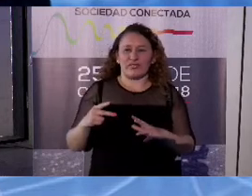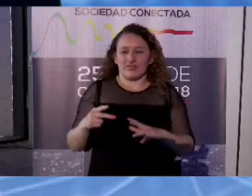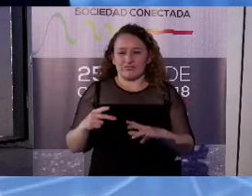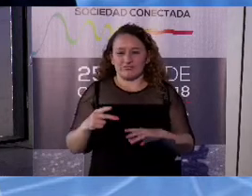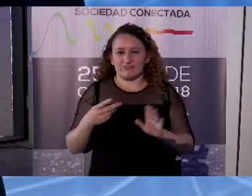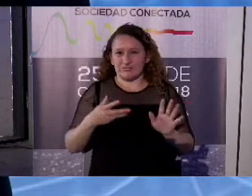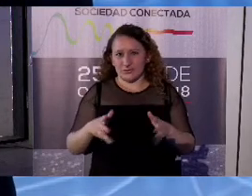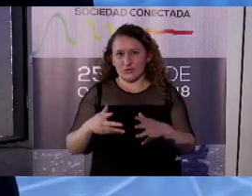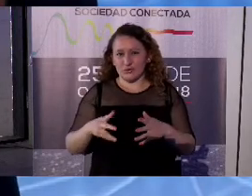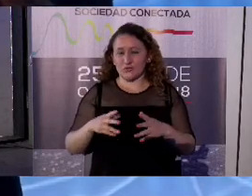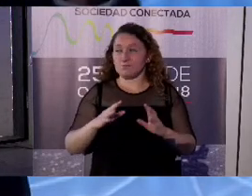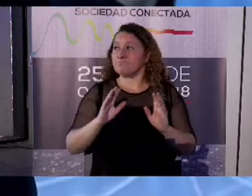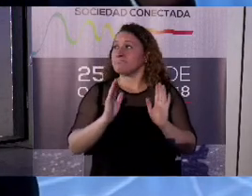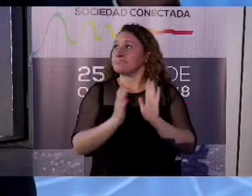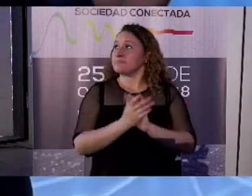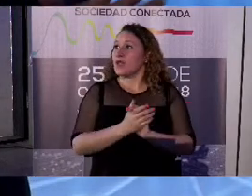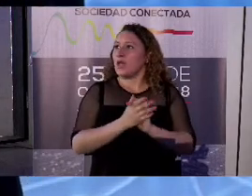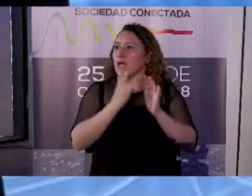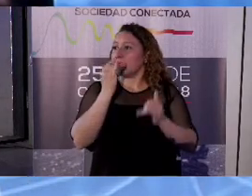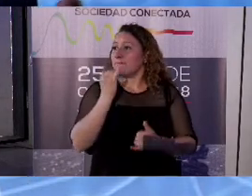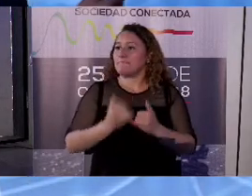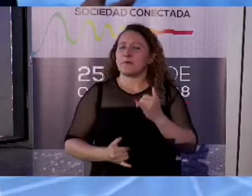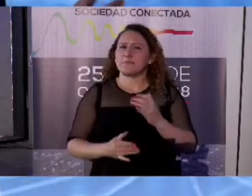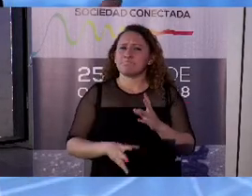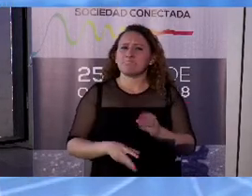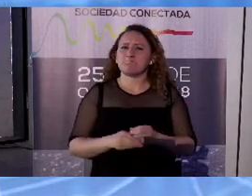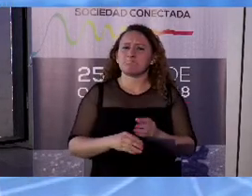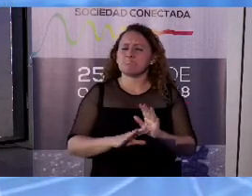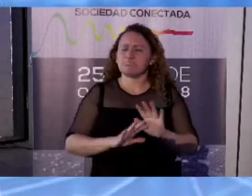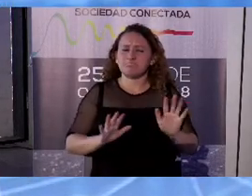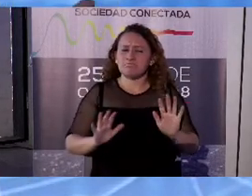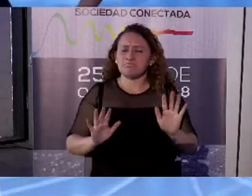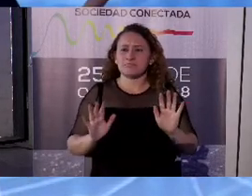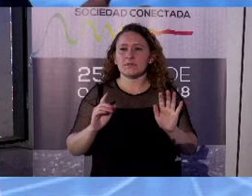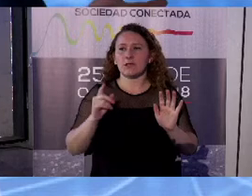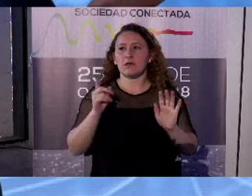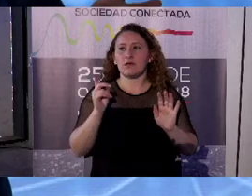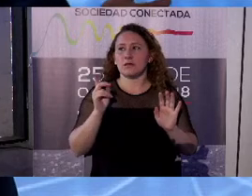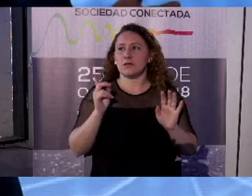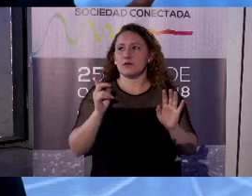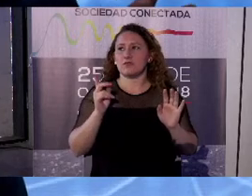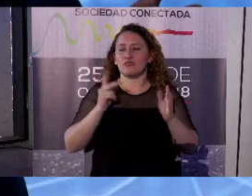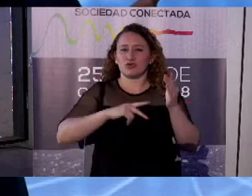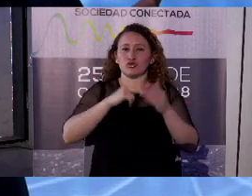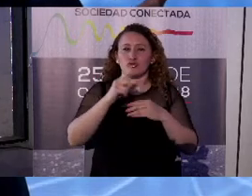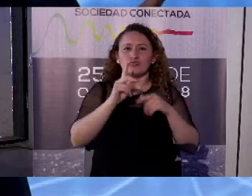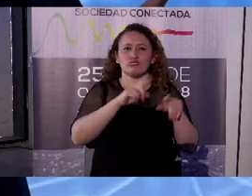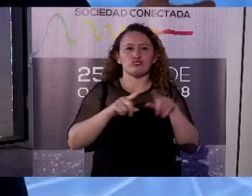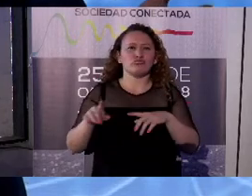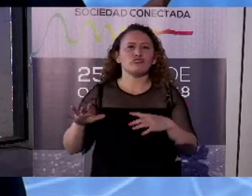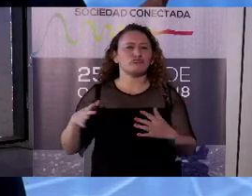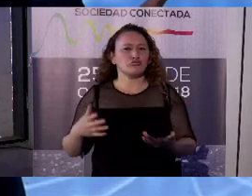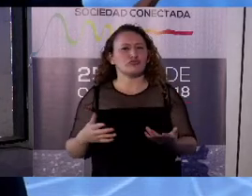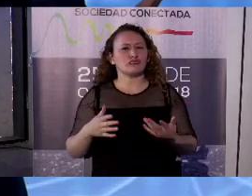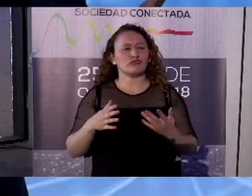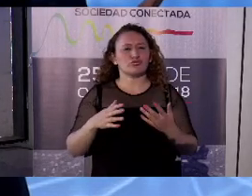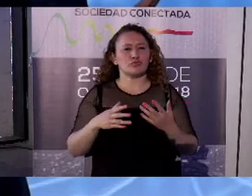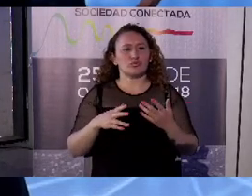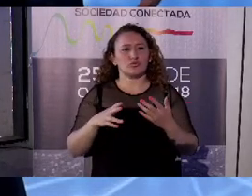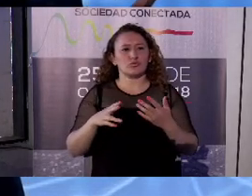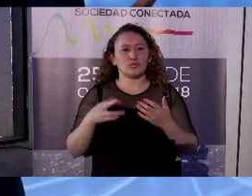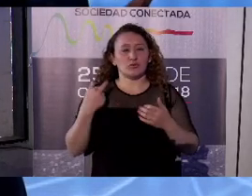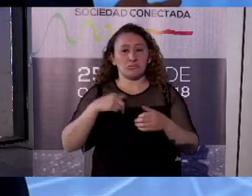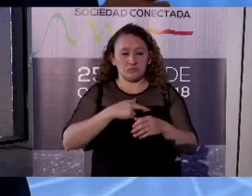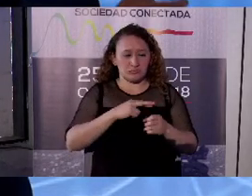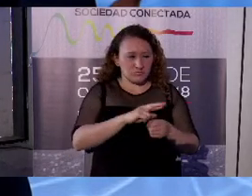cursos y para terminar nada más algunos de los proyectos que tenemos estamos trabajando en forma desde desde nuestra